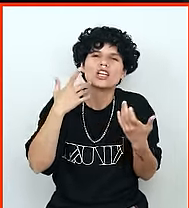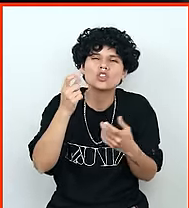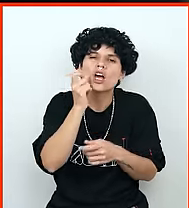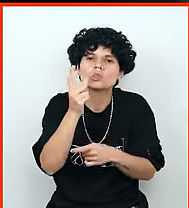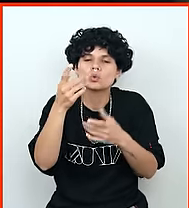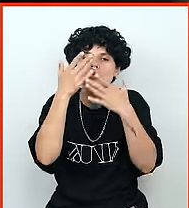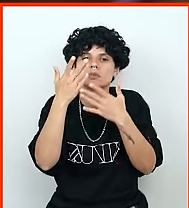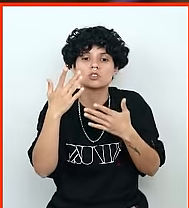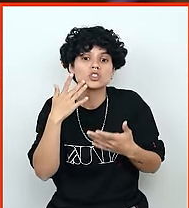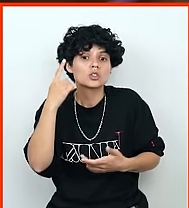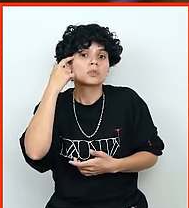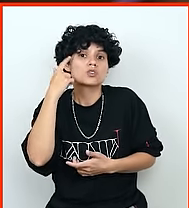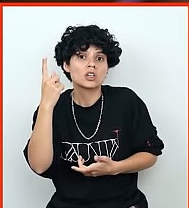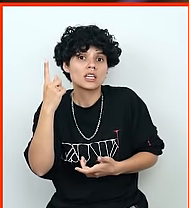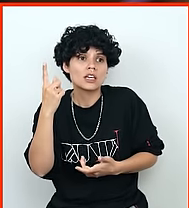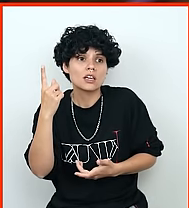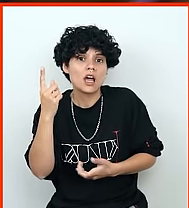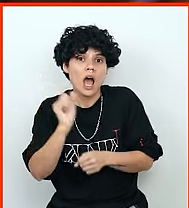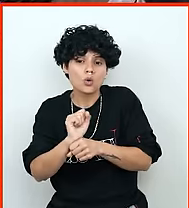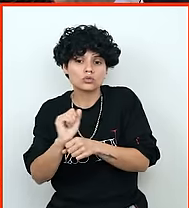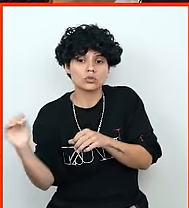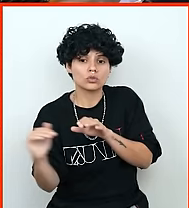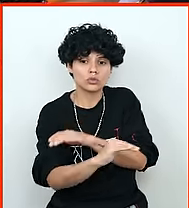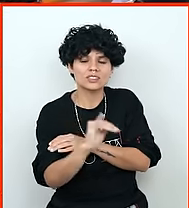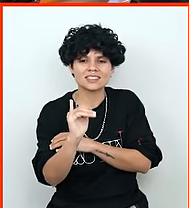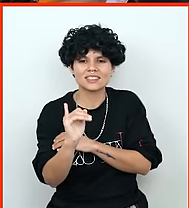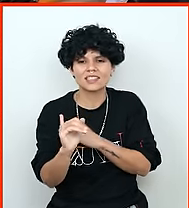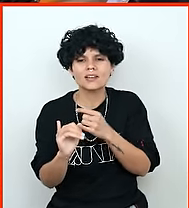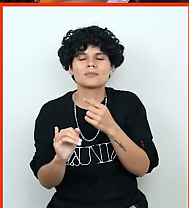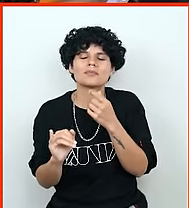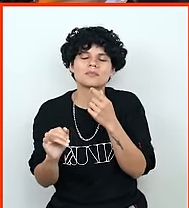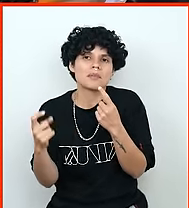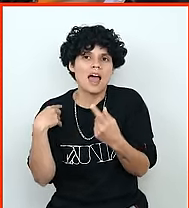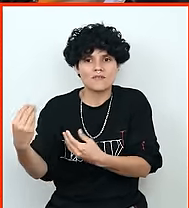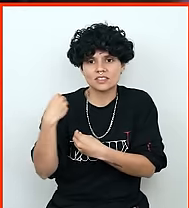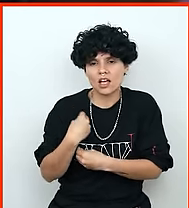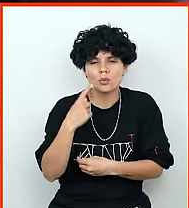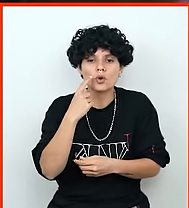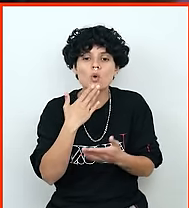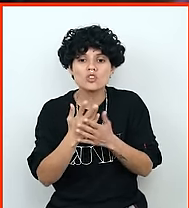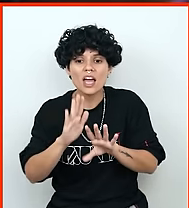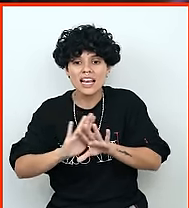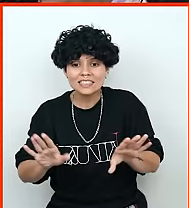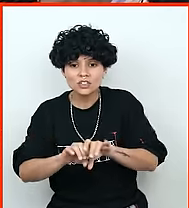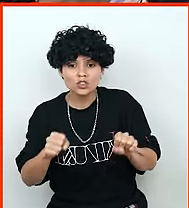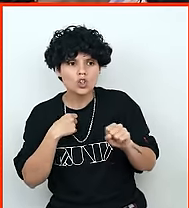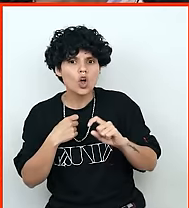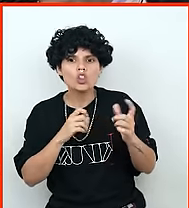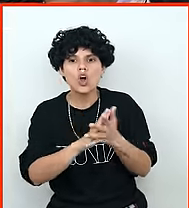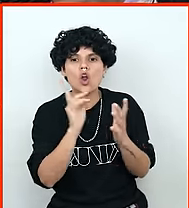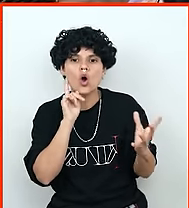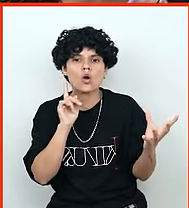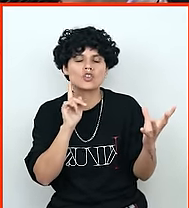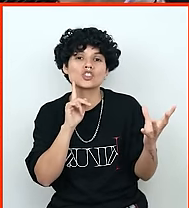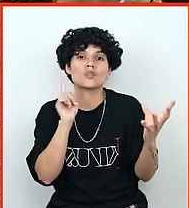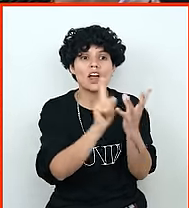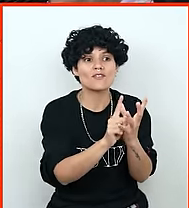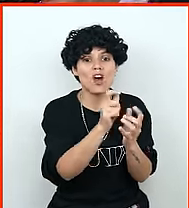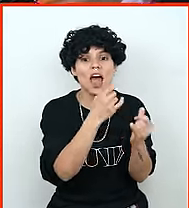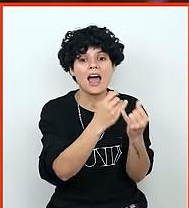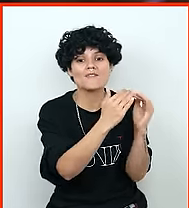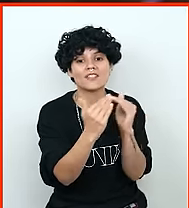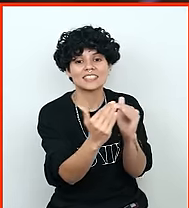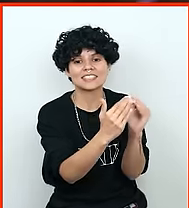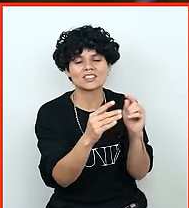pues, ¿cachai? Entonces yo me quedé con que fui atropellado. Pero claro, después, una vez que yo vuelvo al barrio, después, así como de la recuperación, estaban todos mis vecinos esperándome y ellos tenían